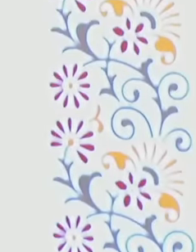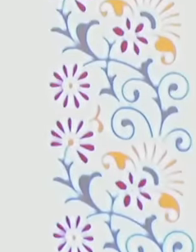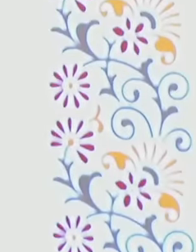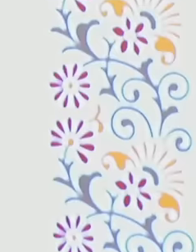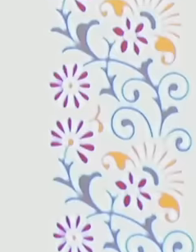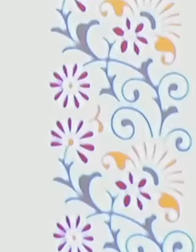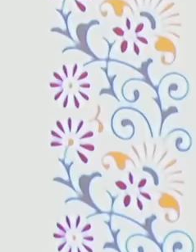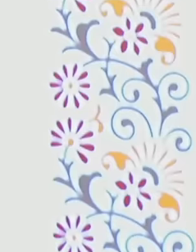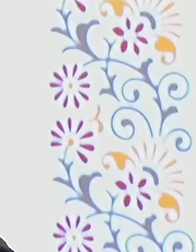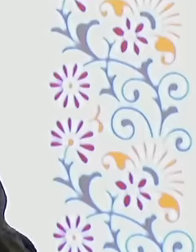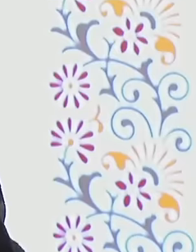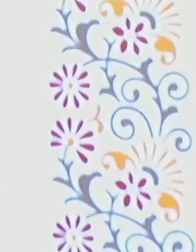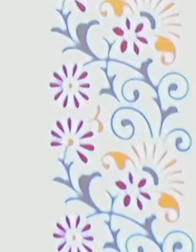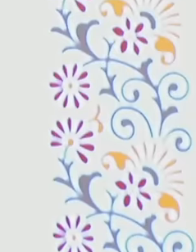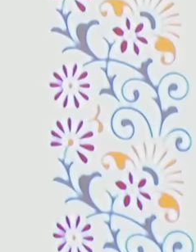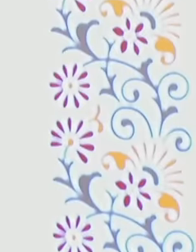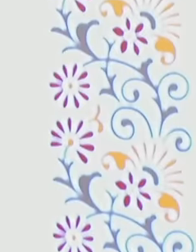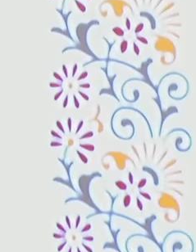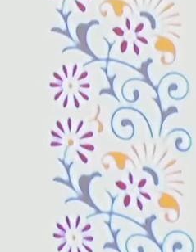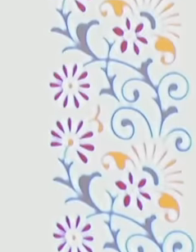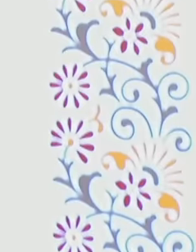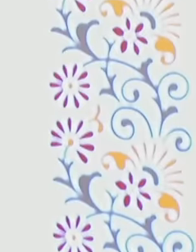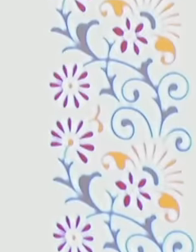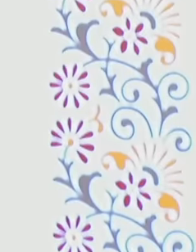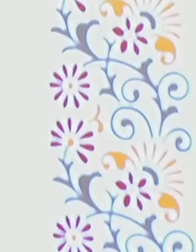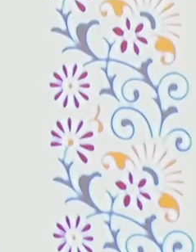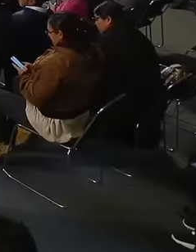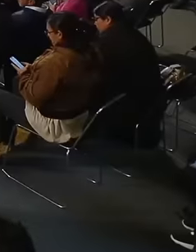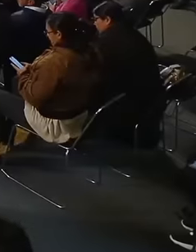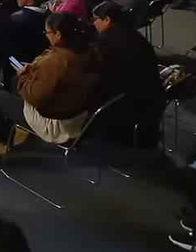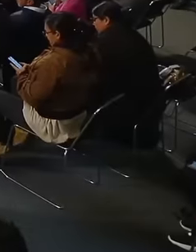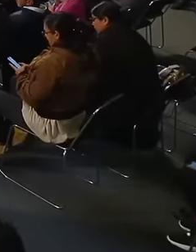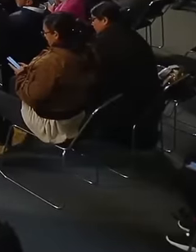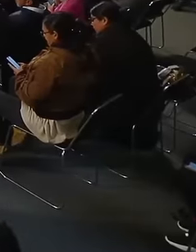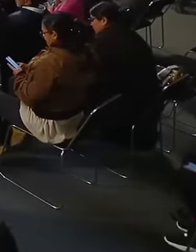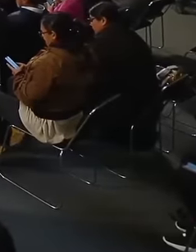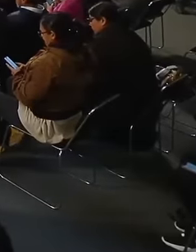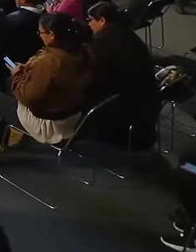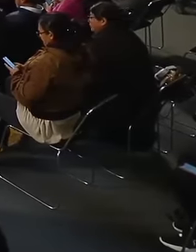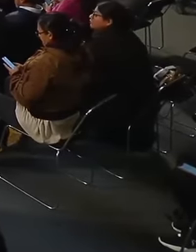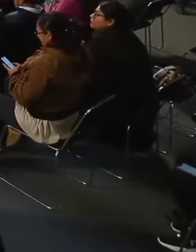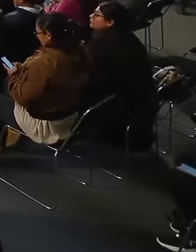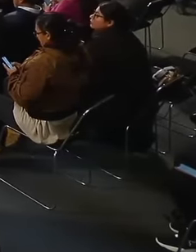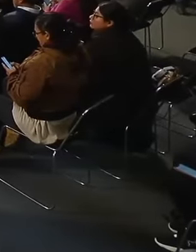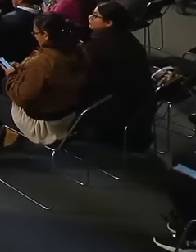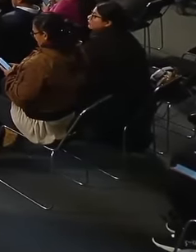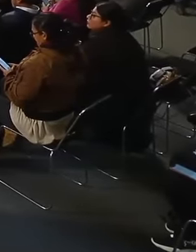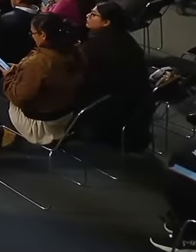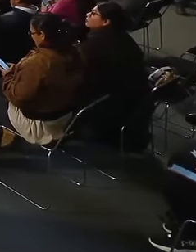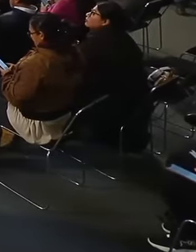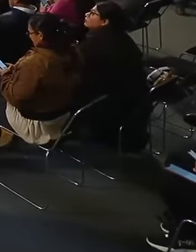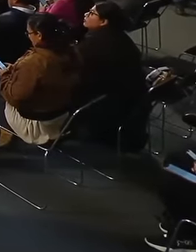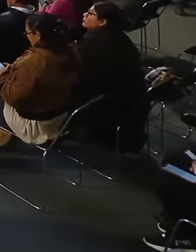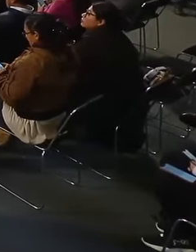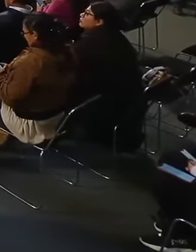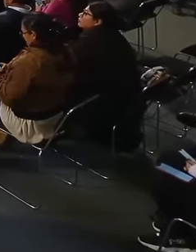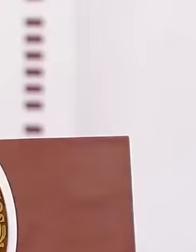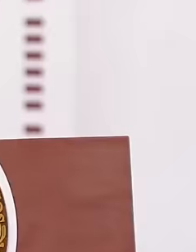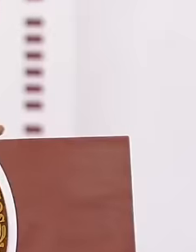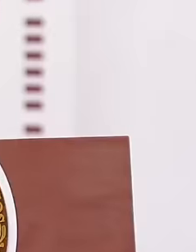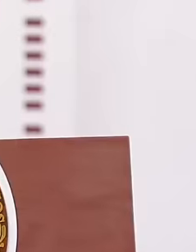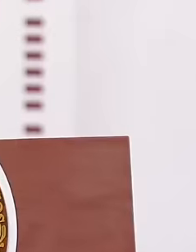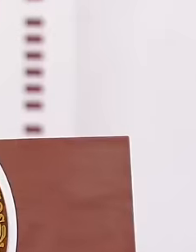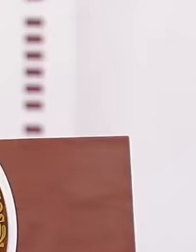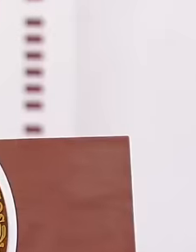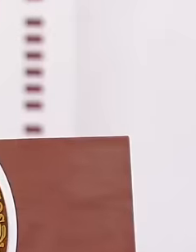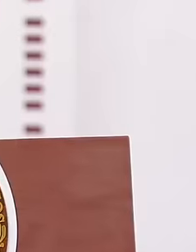hay libertad médica, pero hay guías también que permitan orientar, y eso va a orientar también qué